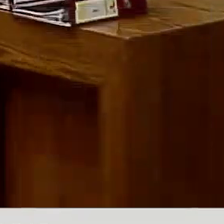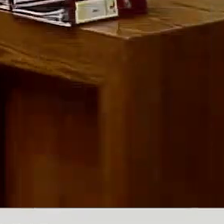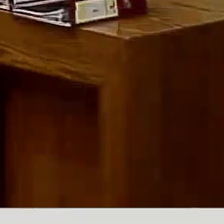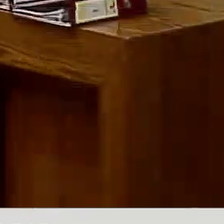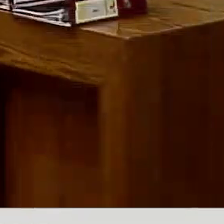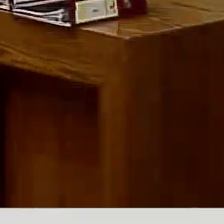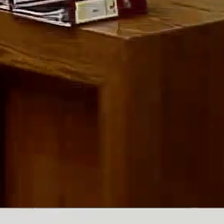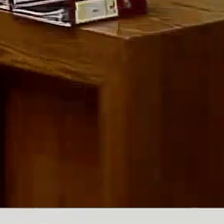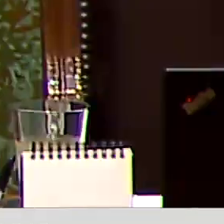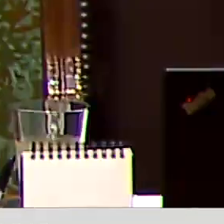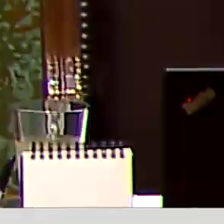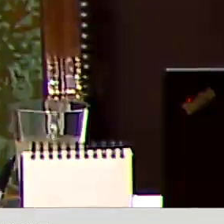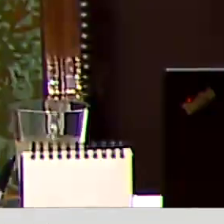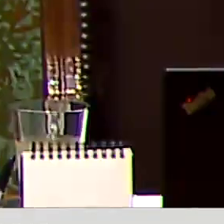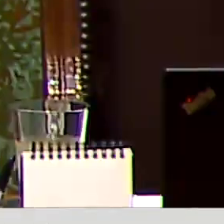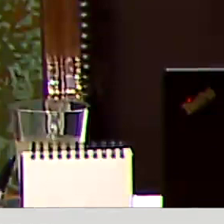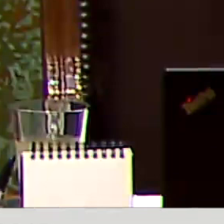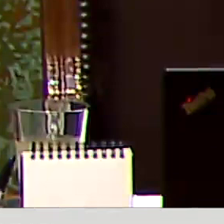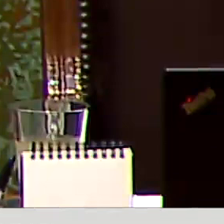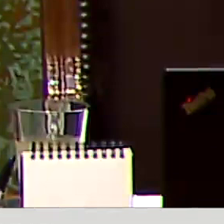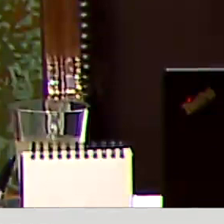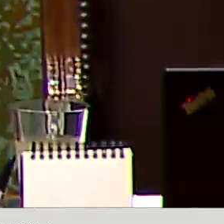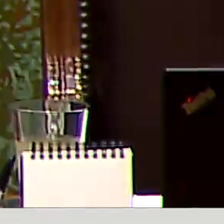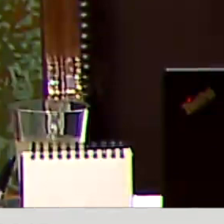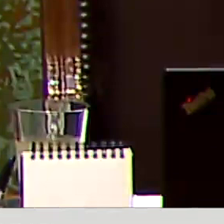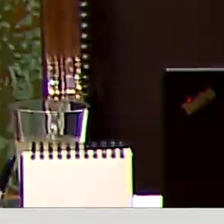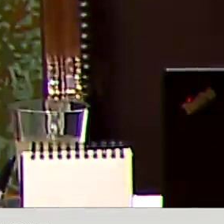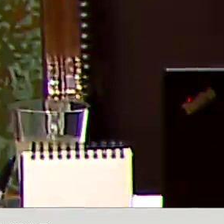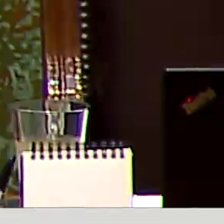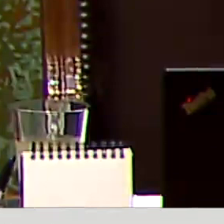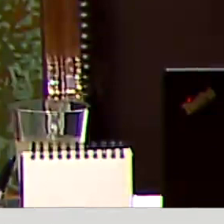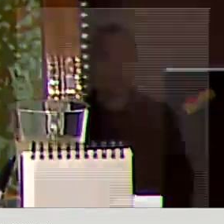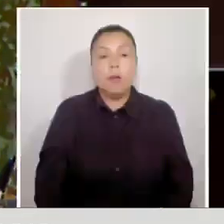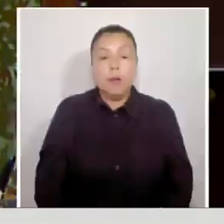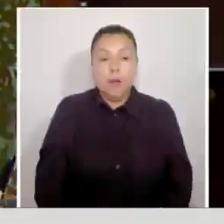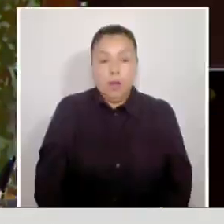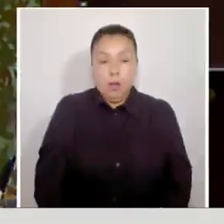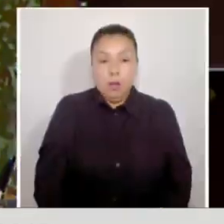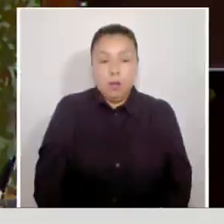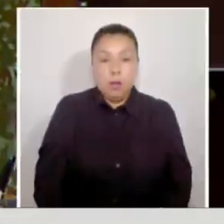gracias Doña Catalina mar Carolina marz la